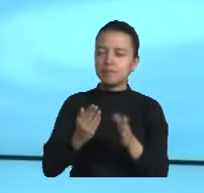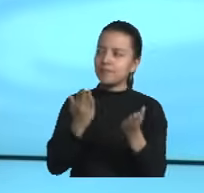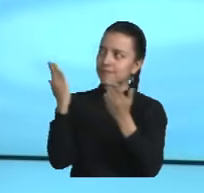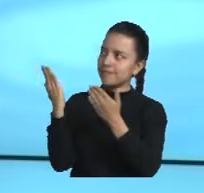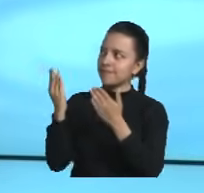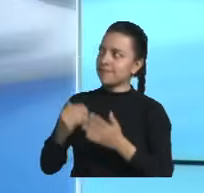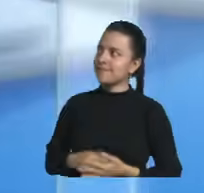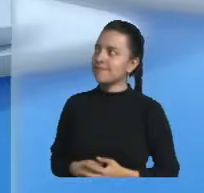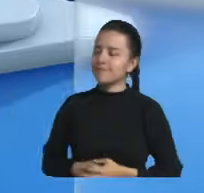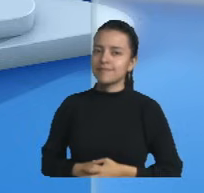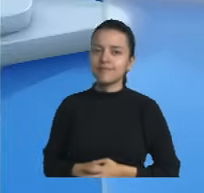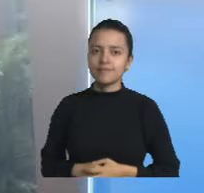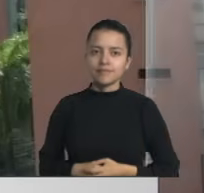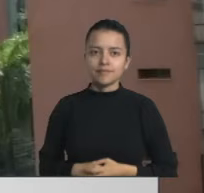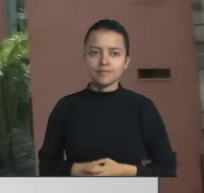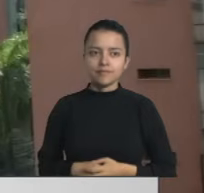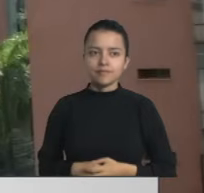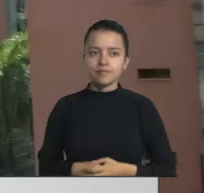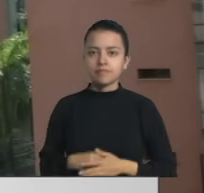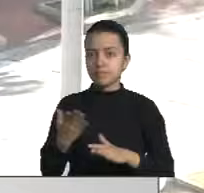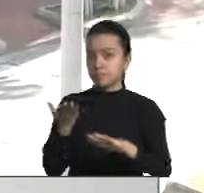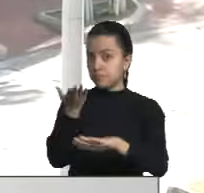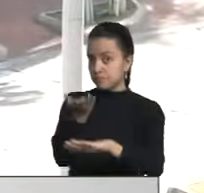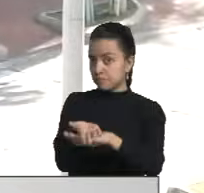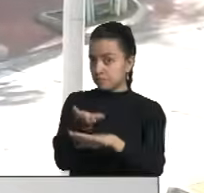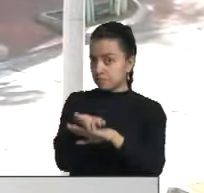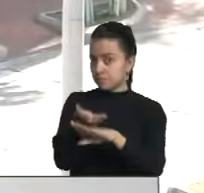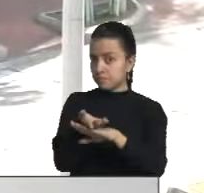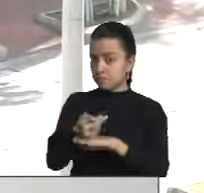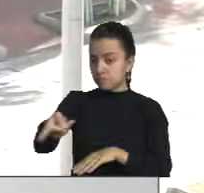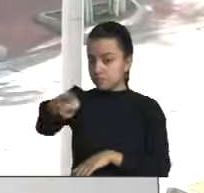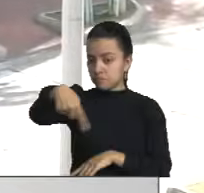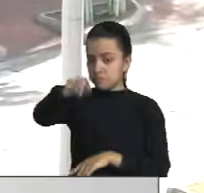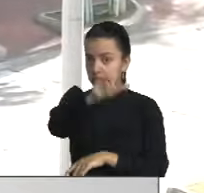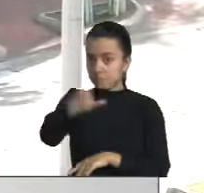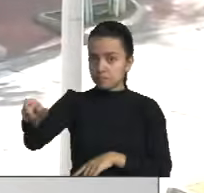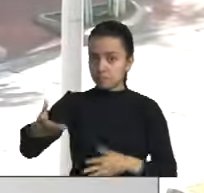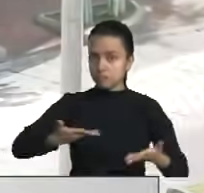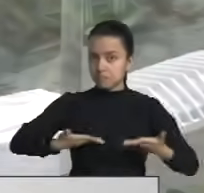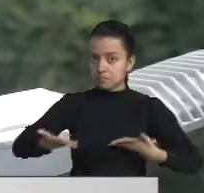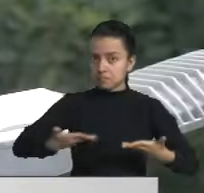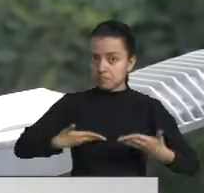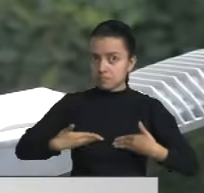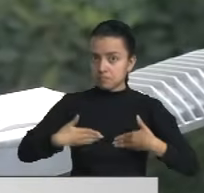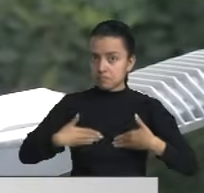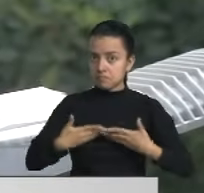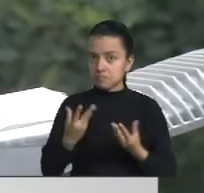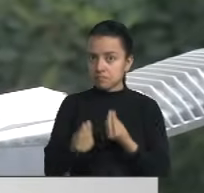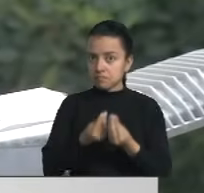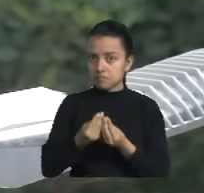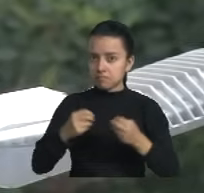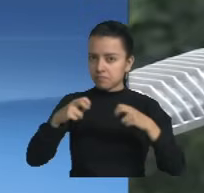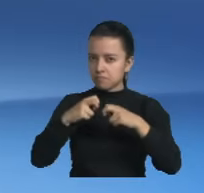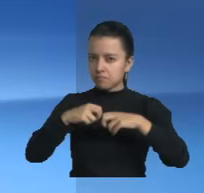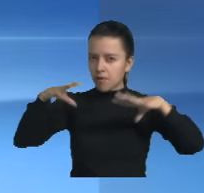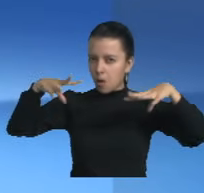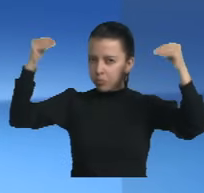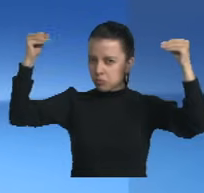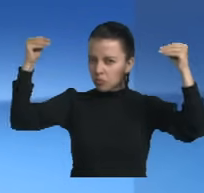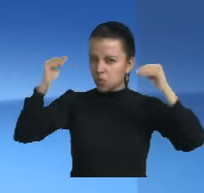regresar proponen medidas a comerciantes en Atlántico para evitar apagones. Ya volvemos.